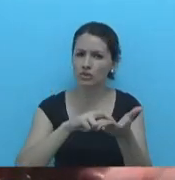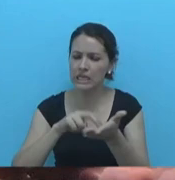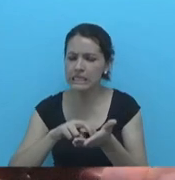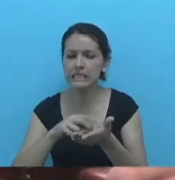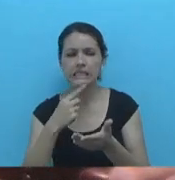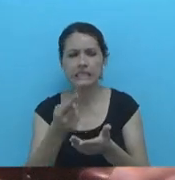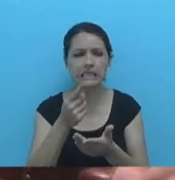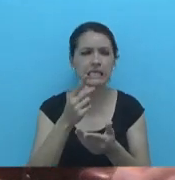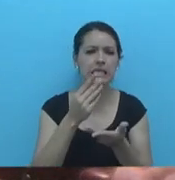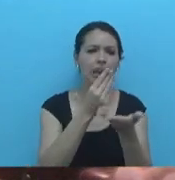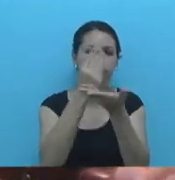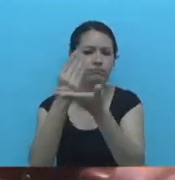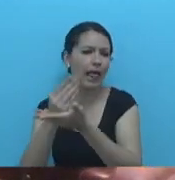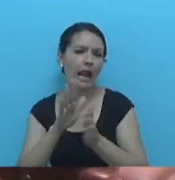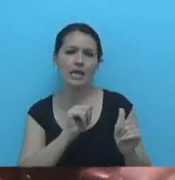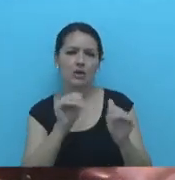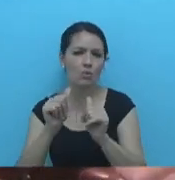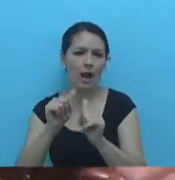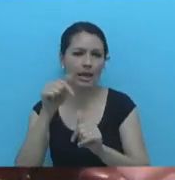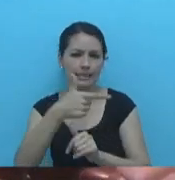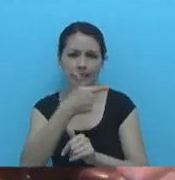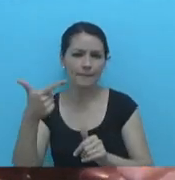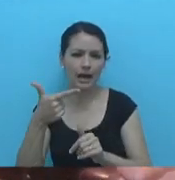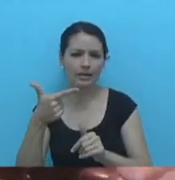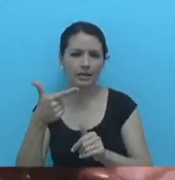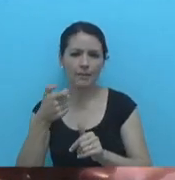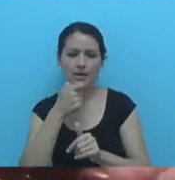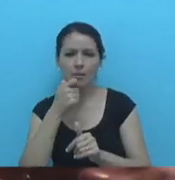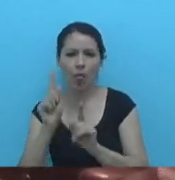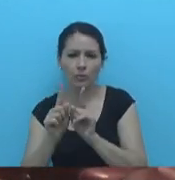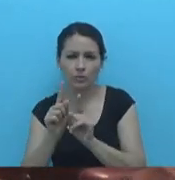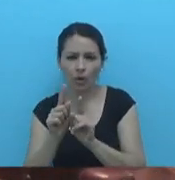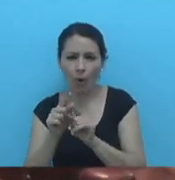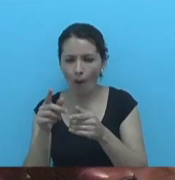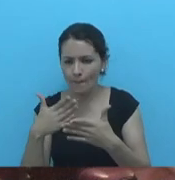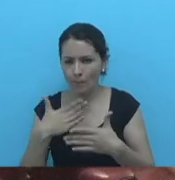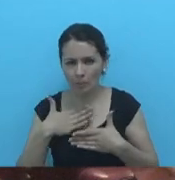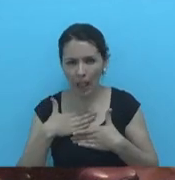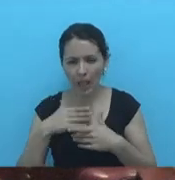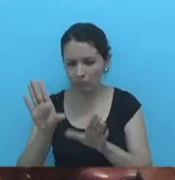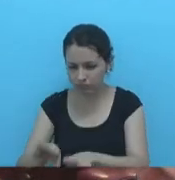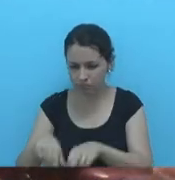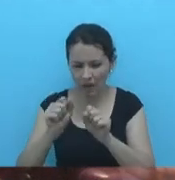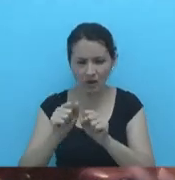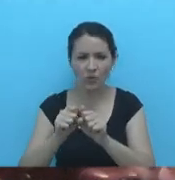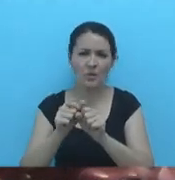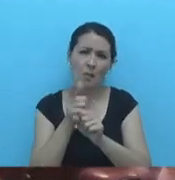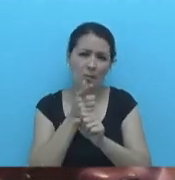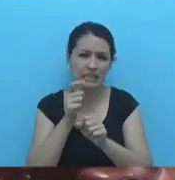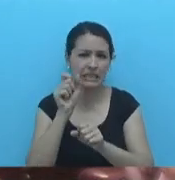otro, como la que surgió esta semana de que, bueno, unos restos que se habían encontrado serían